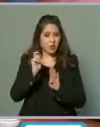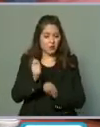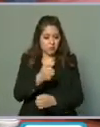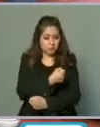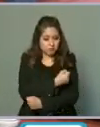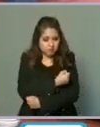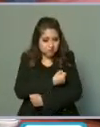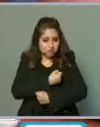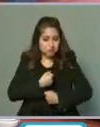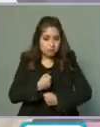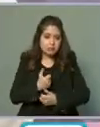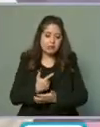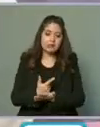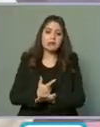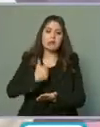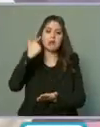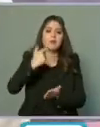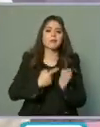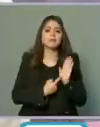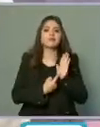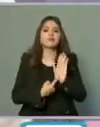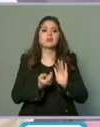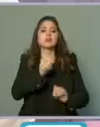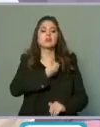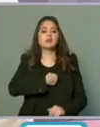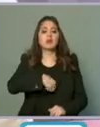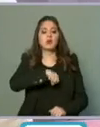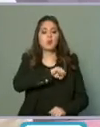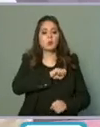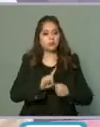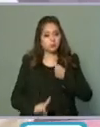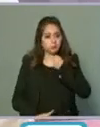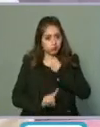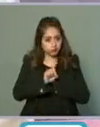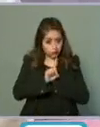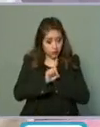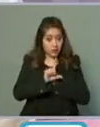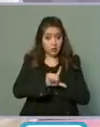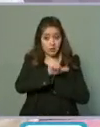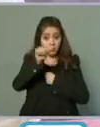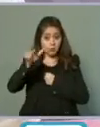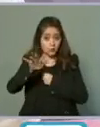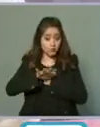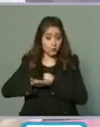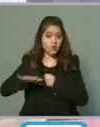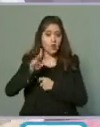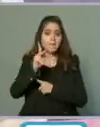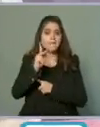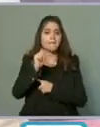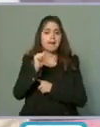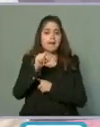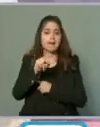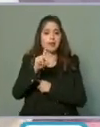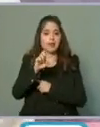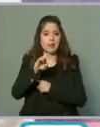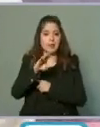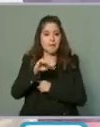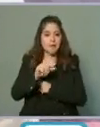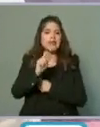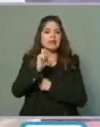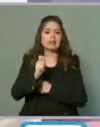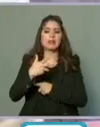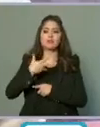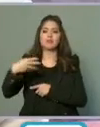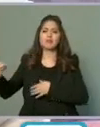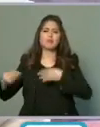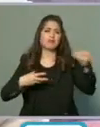problema de salud pública. Incluso a nivel mundial se empieza a considerar como una pandemia, porque ha atacado a todos lados,